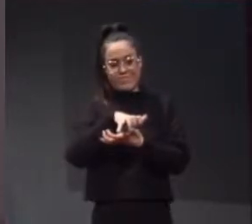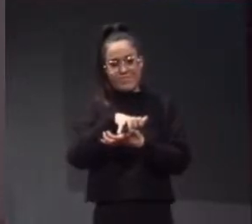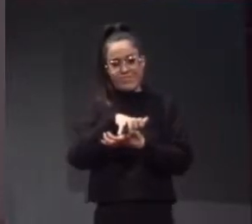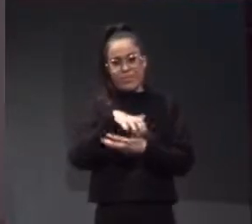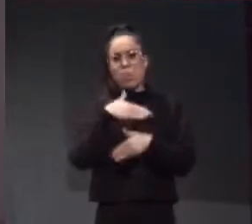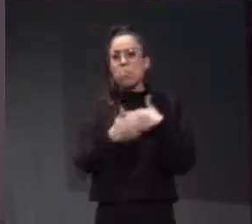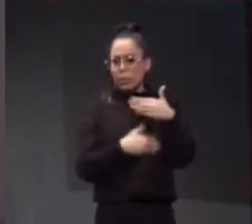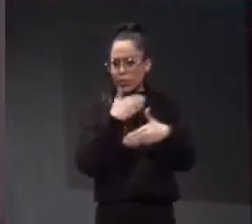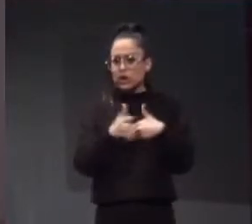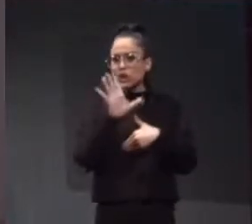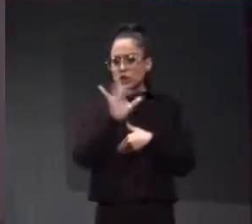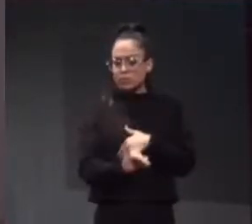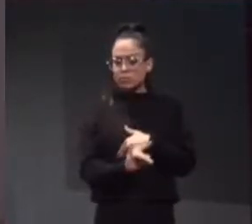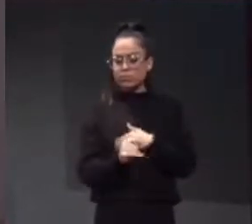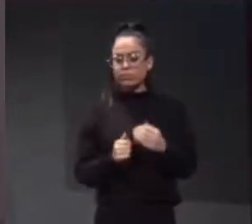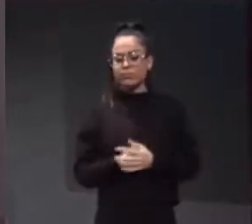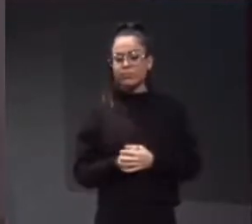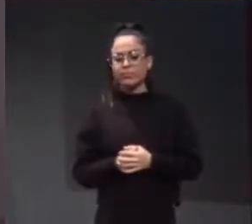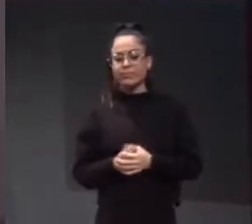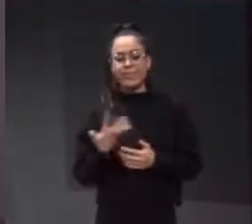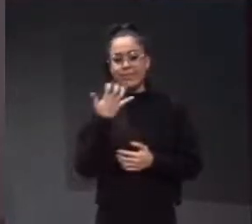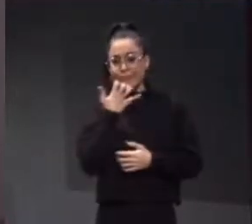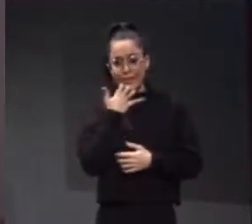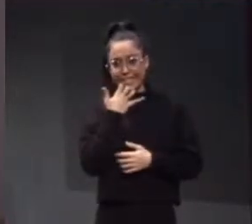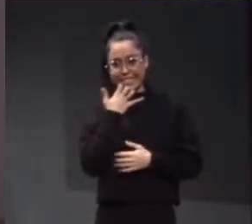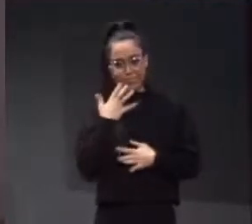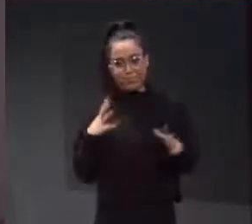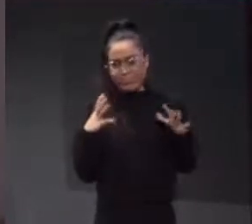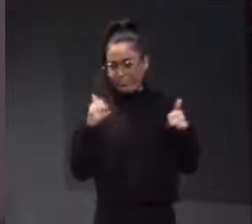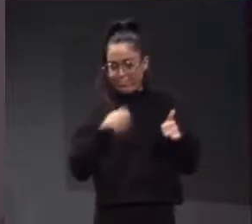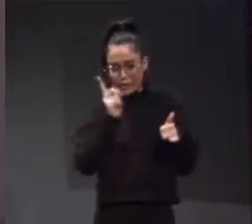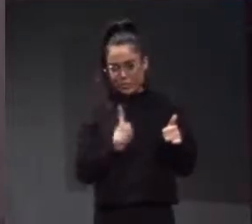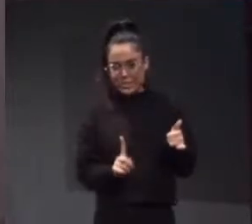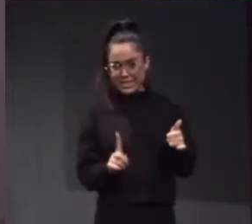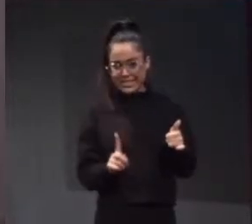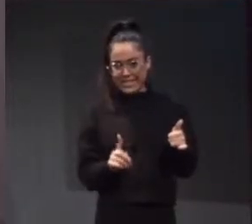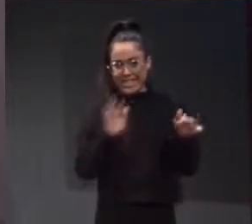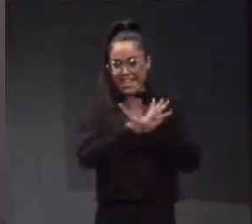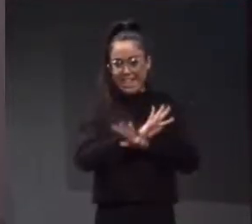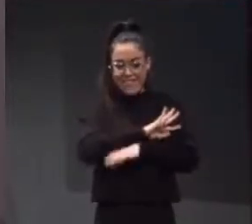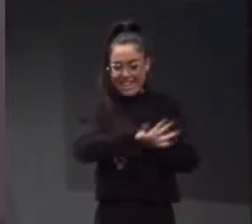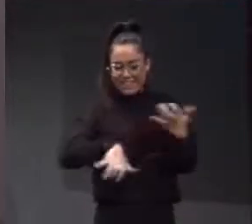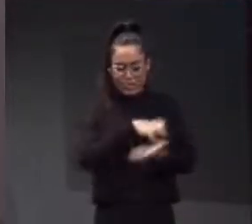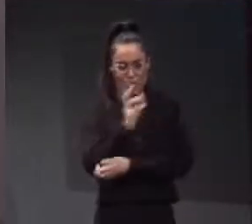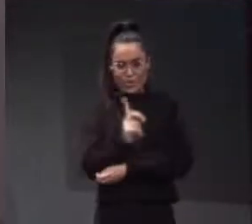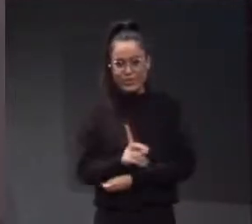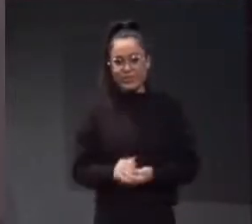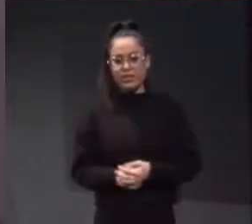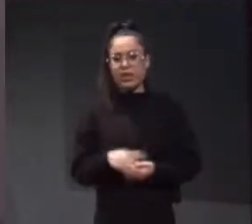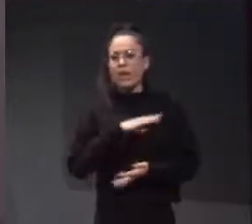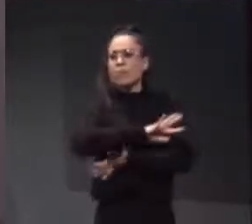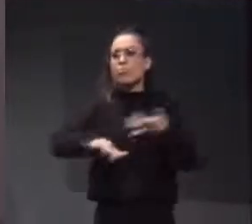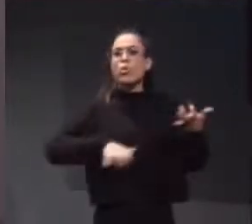revolución pero si no se baila lo decía emma goldman no será mi revolución la revolución también tiene ser una revolución